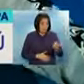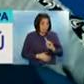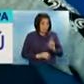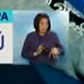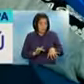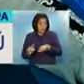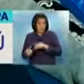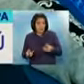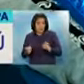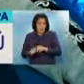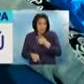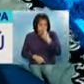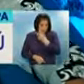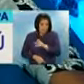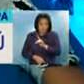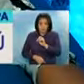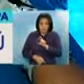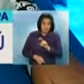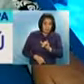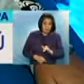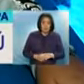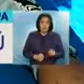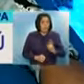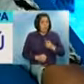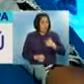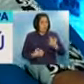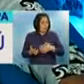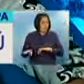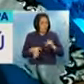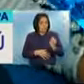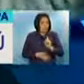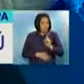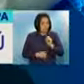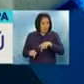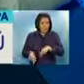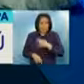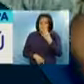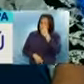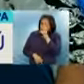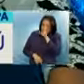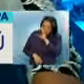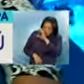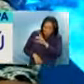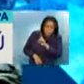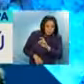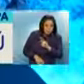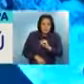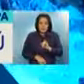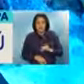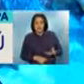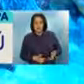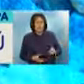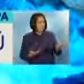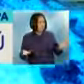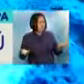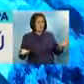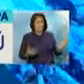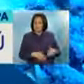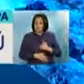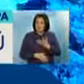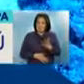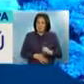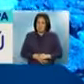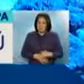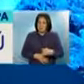vas del acuario hasta ver a Dory? Sí. Yo no me voy del acuario de aquí hasta buscar a Dory. ¿Está acá o no? No,